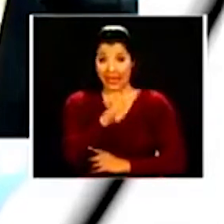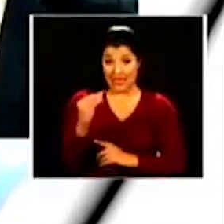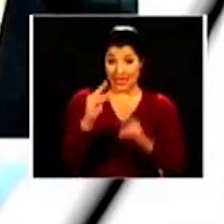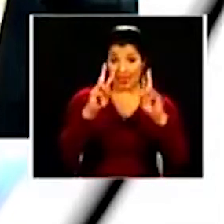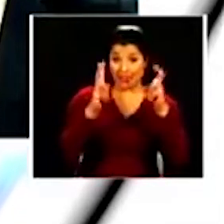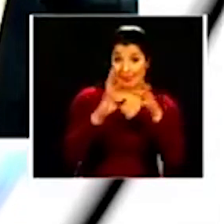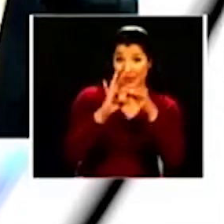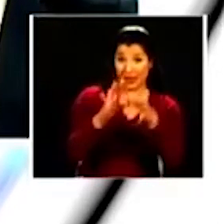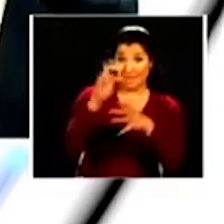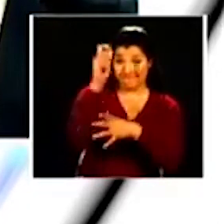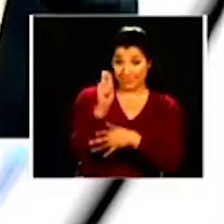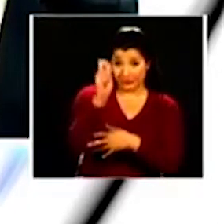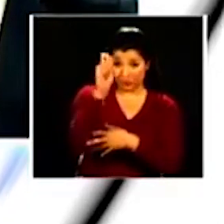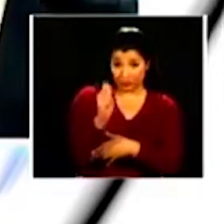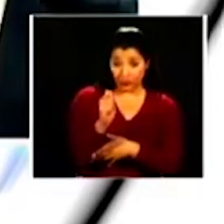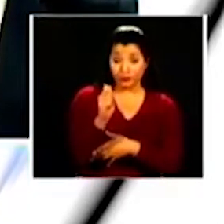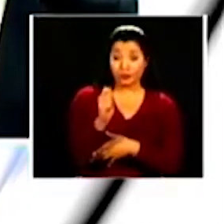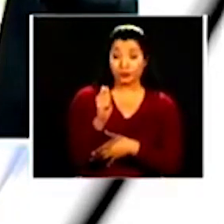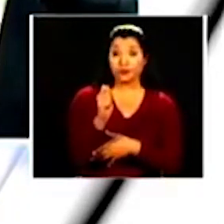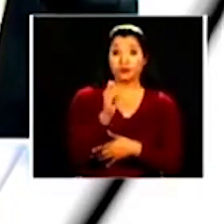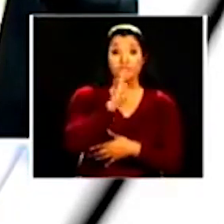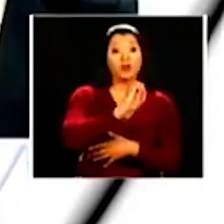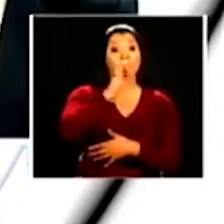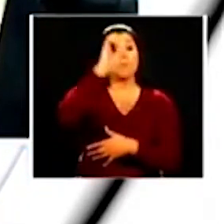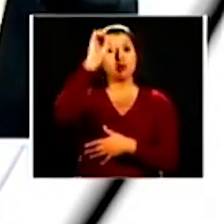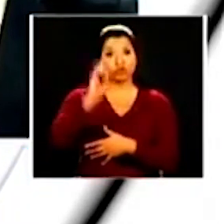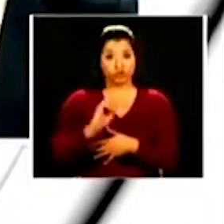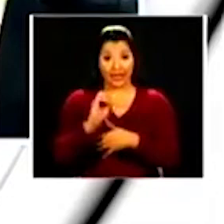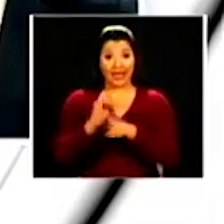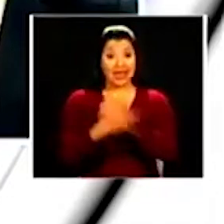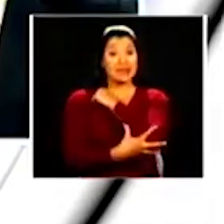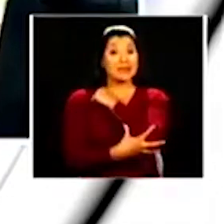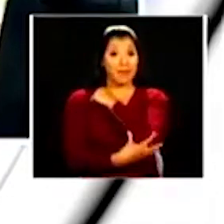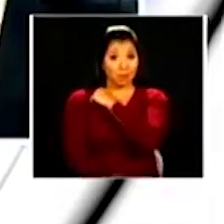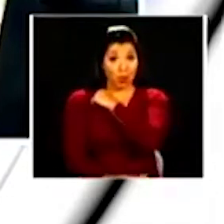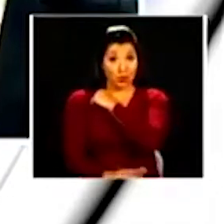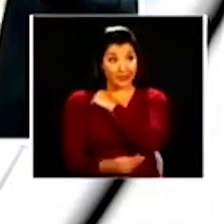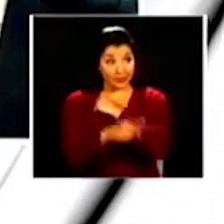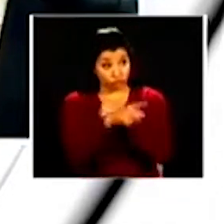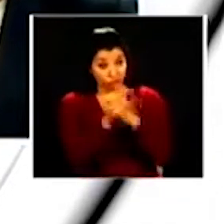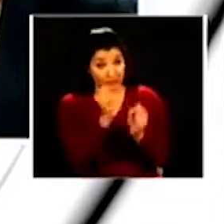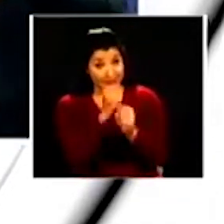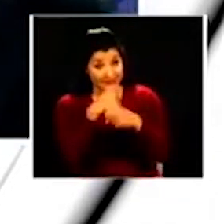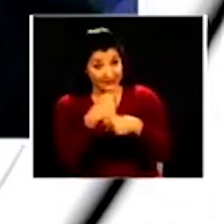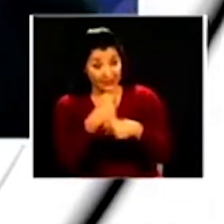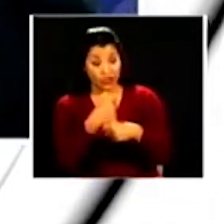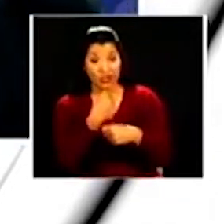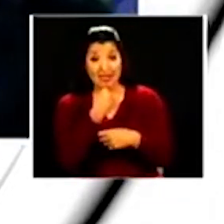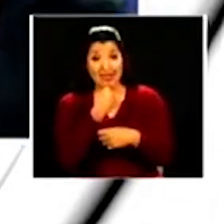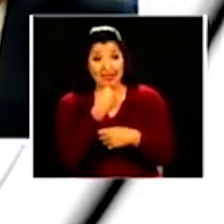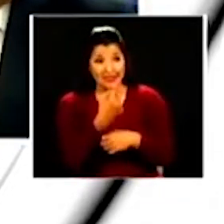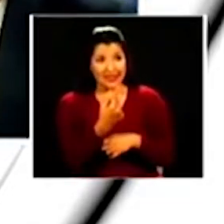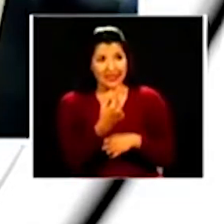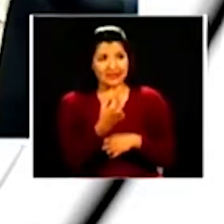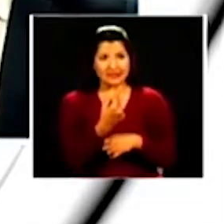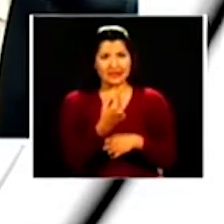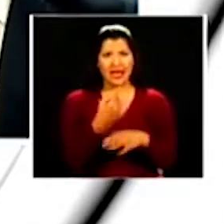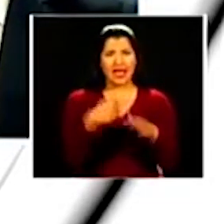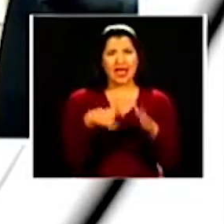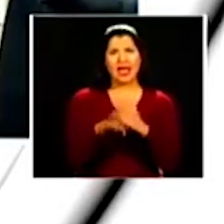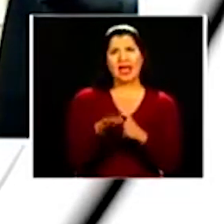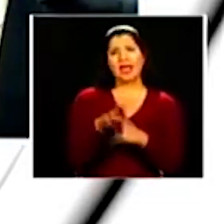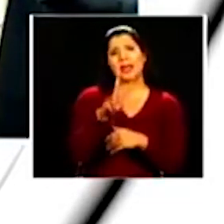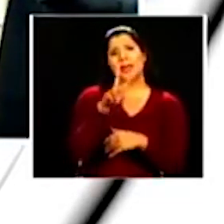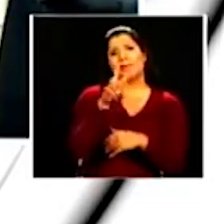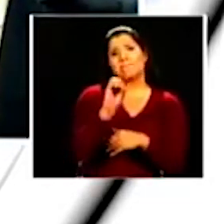hay un dato del índice de pobreza multidimensional que ustedes crearon que indica en una de las 20 carencias, hay 20 carencias